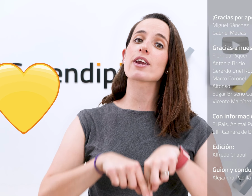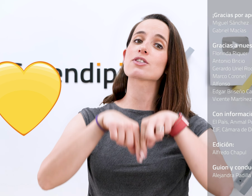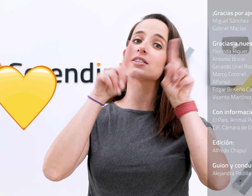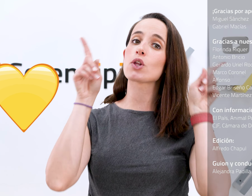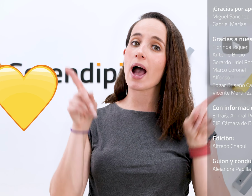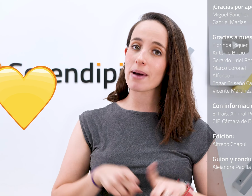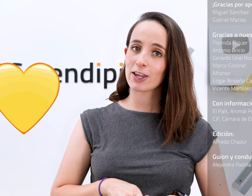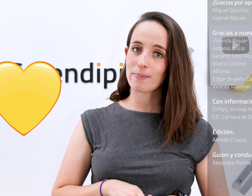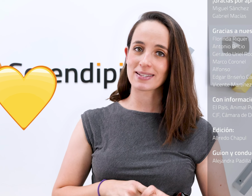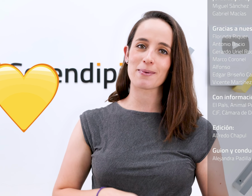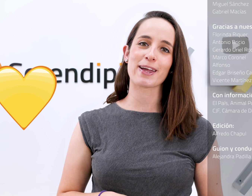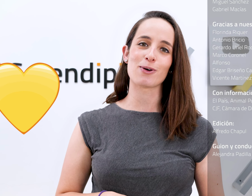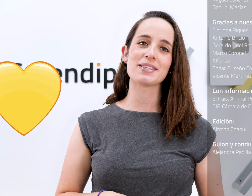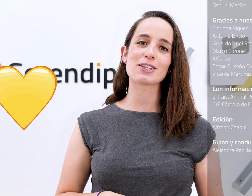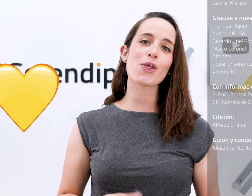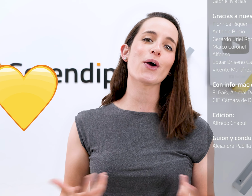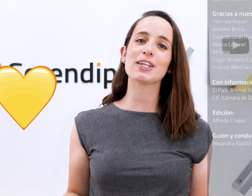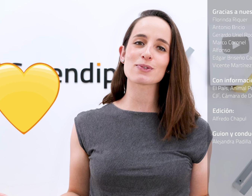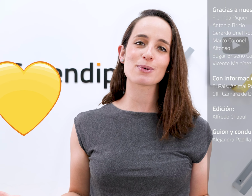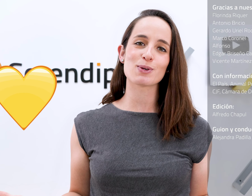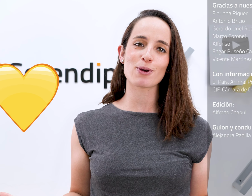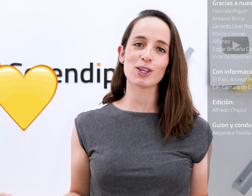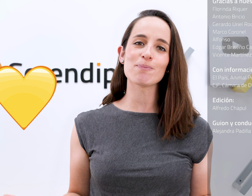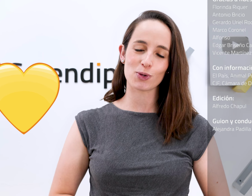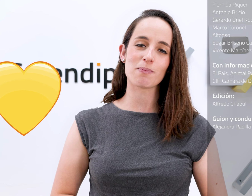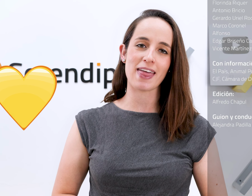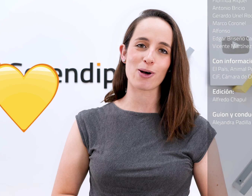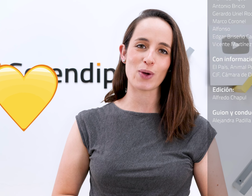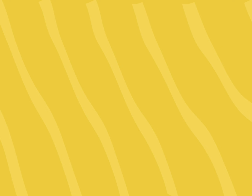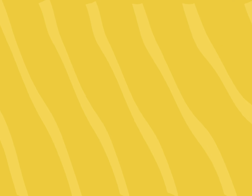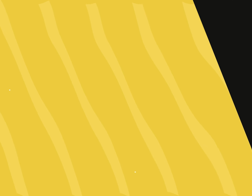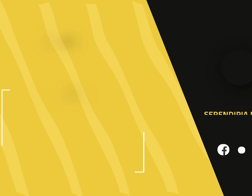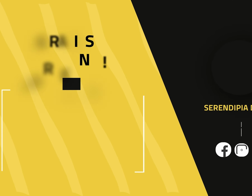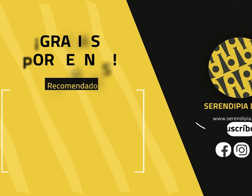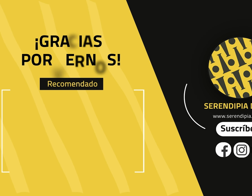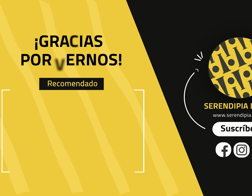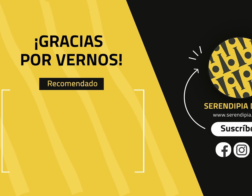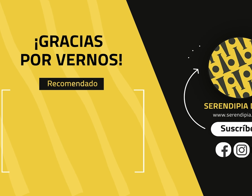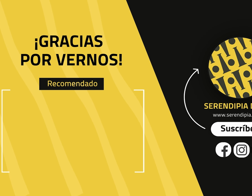déjanos un corazoncito amarillo para saber que lo viste todo y nos vemos muy pronto con un video nuevo.